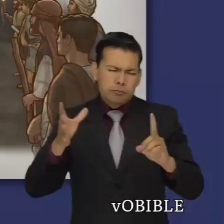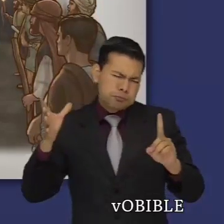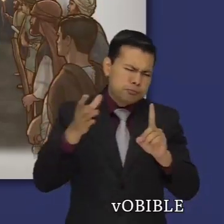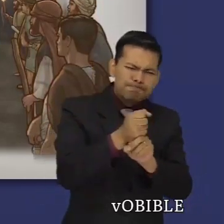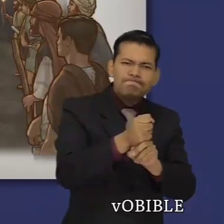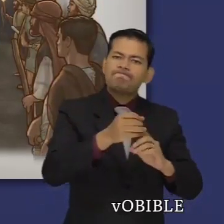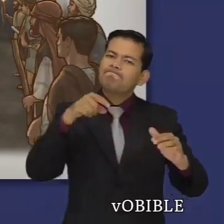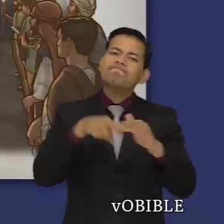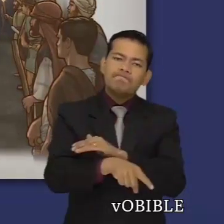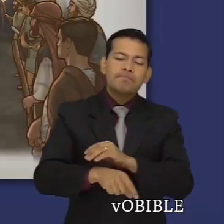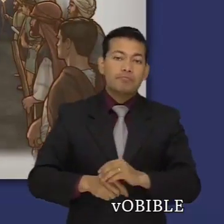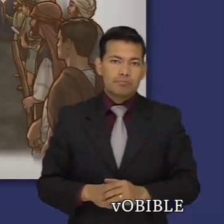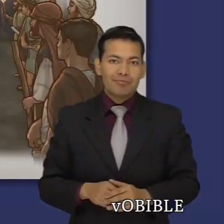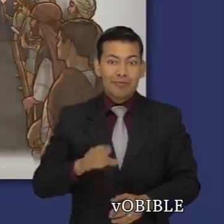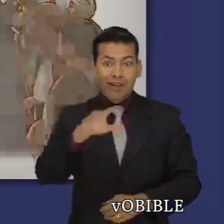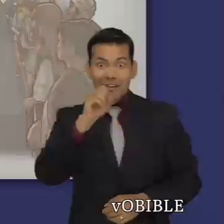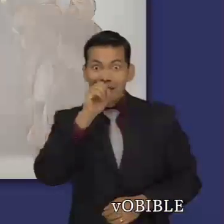su arresto y ejecución.